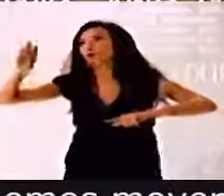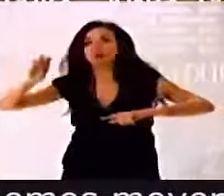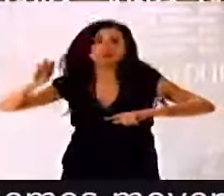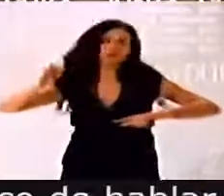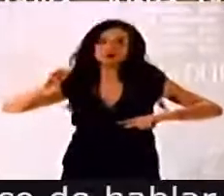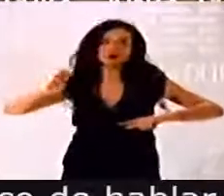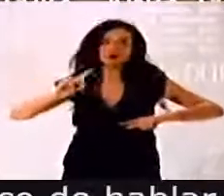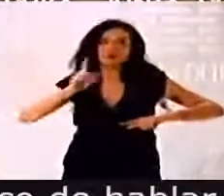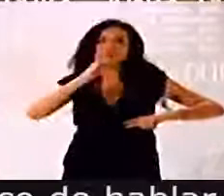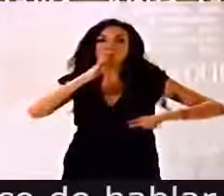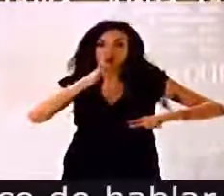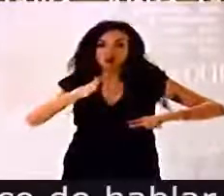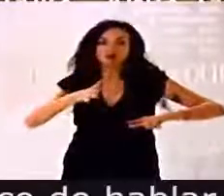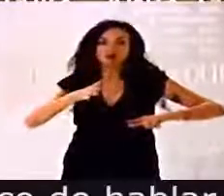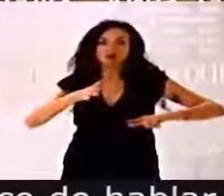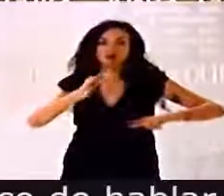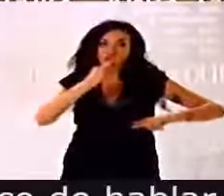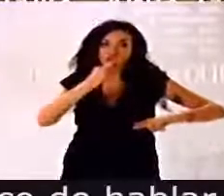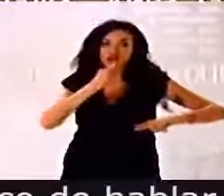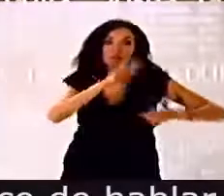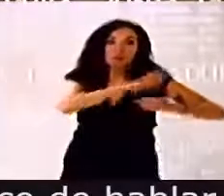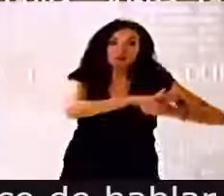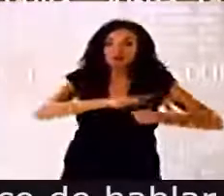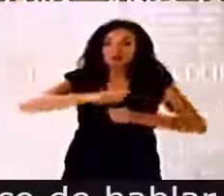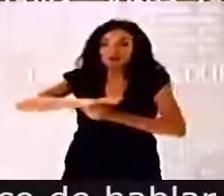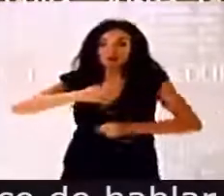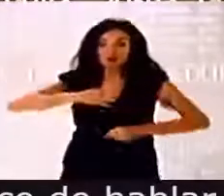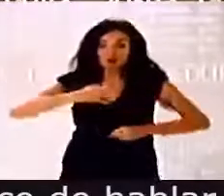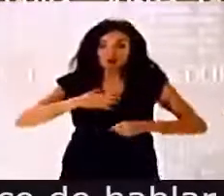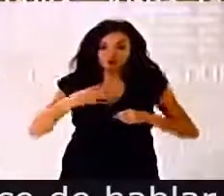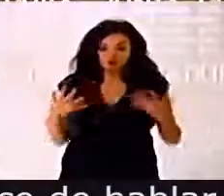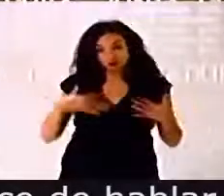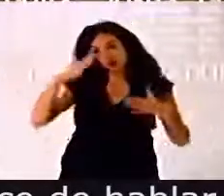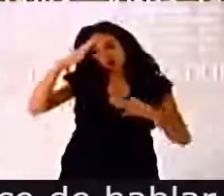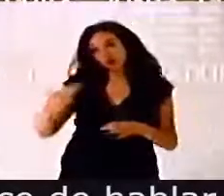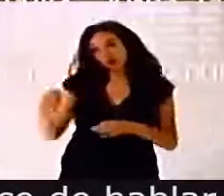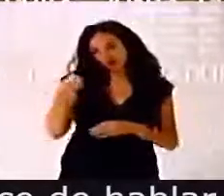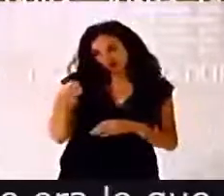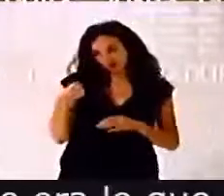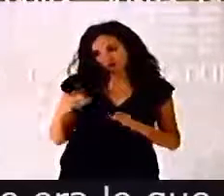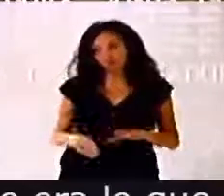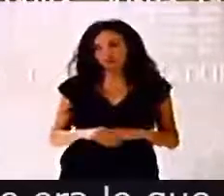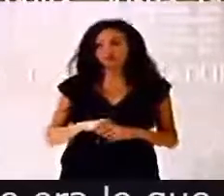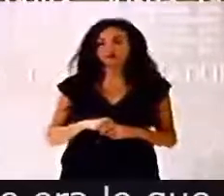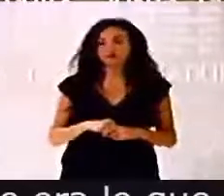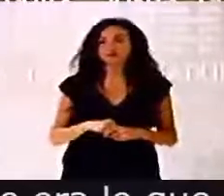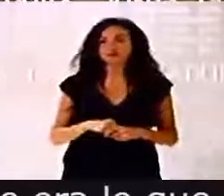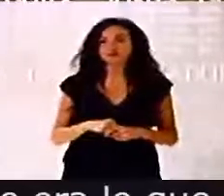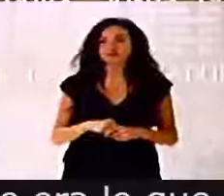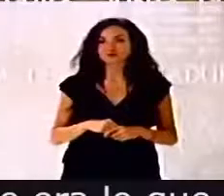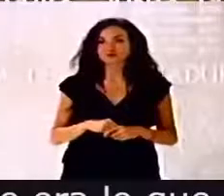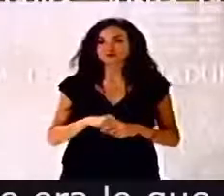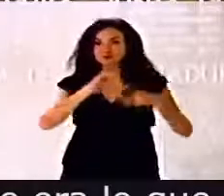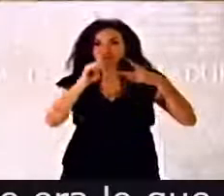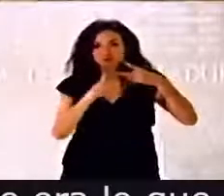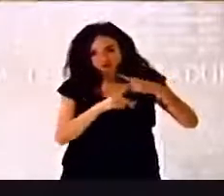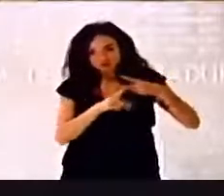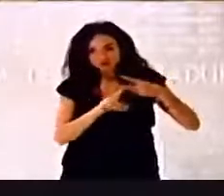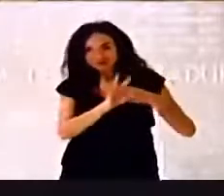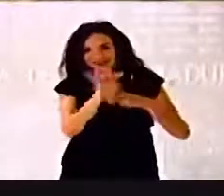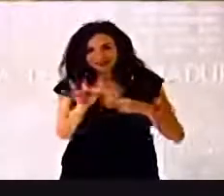dicho que no nos vamos a mover entre provincias, que creo que era lo que usted me estaba preguntando. Adelante, con la siguiente.